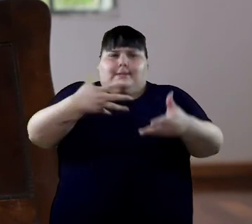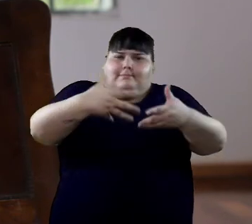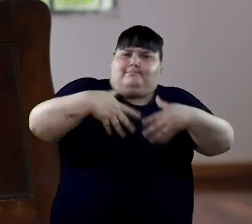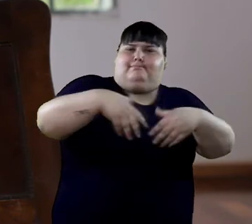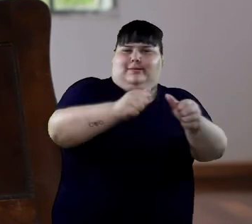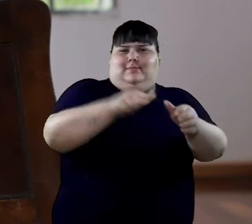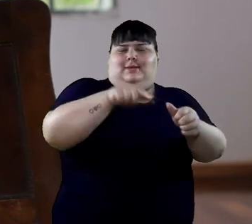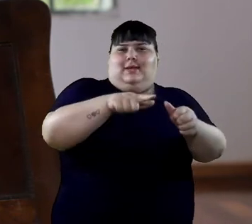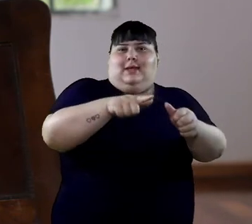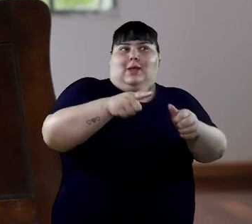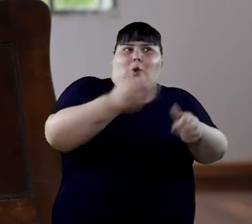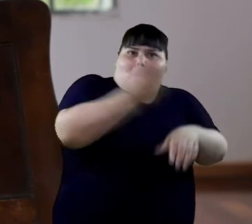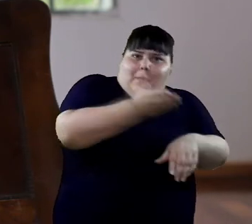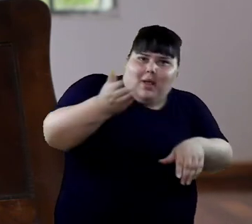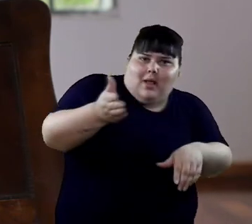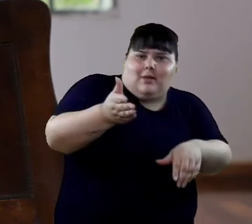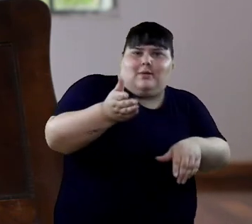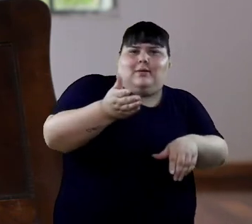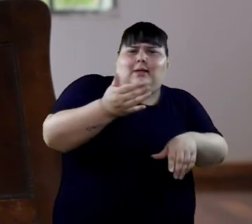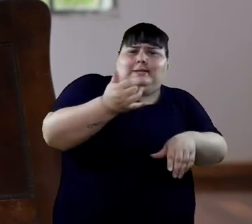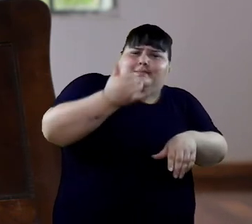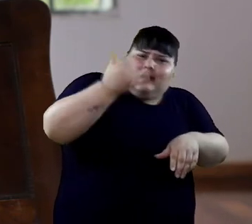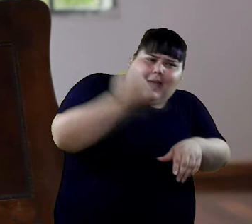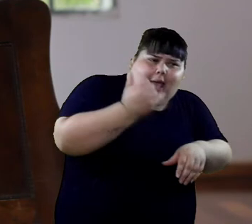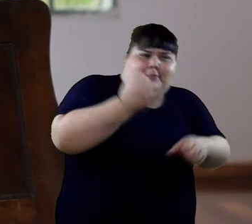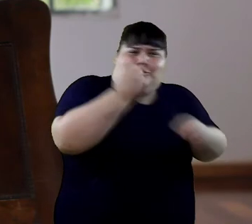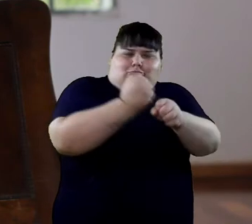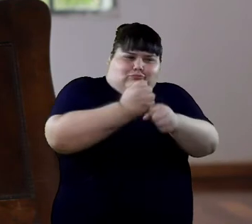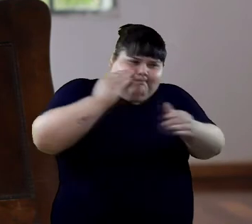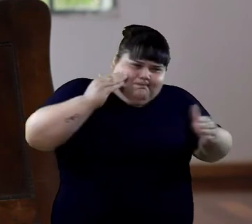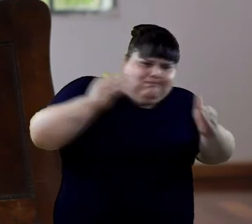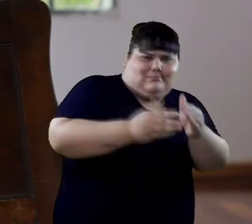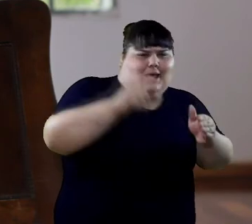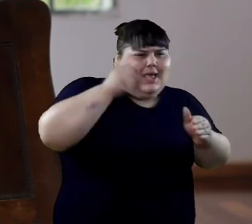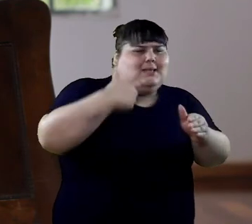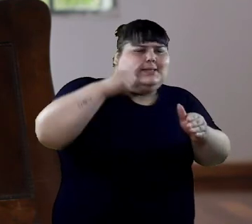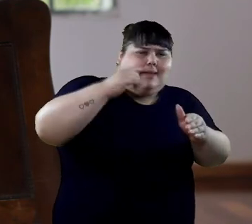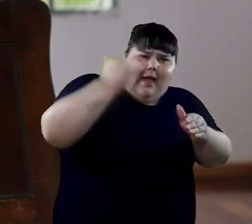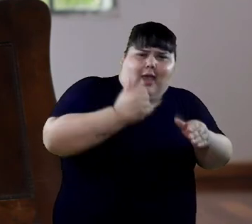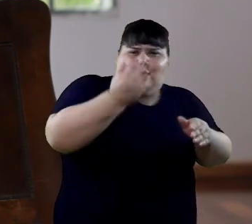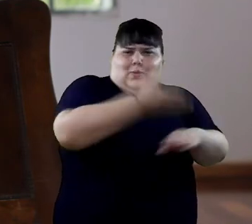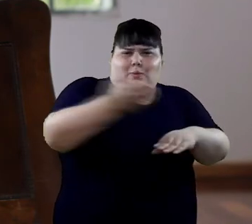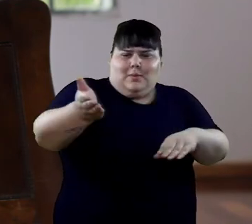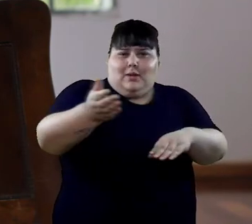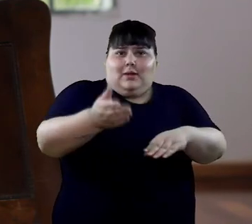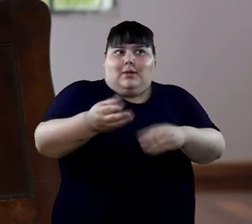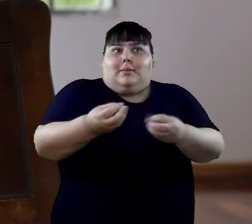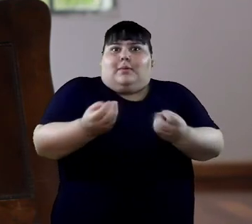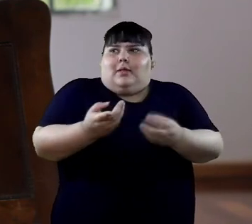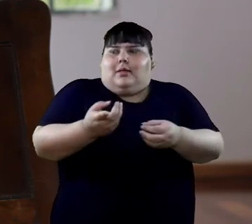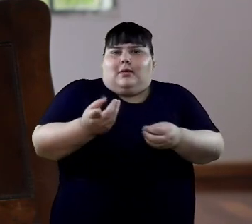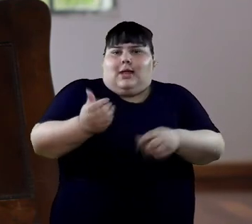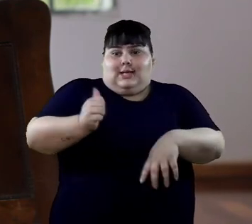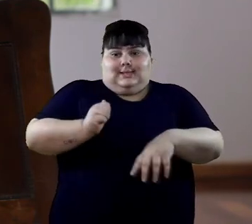lo humano lo profundamente humano que tiene trabajadas la xxi y dado que todo lo